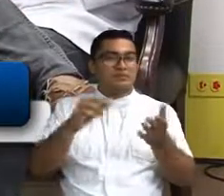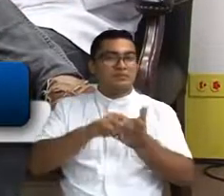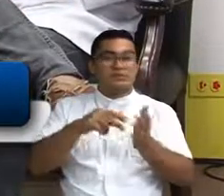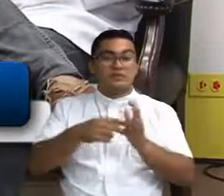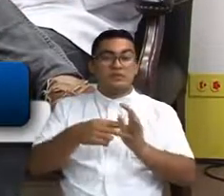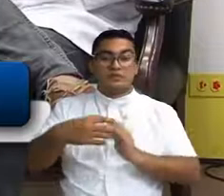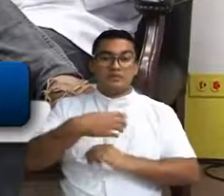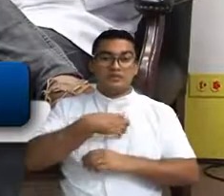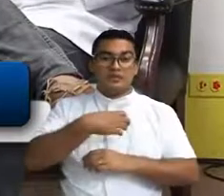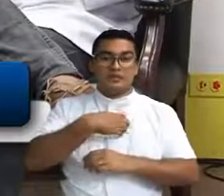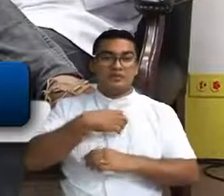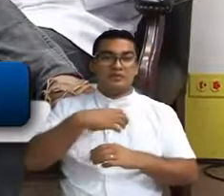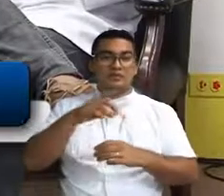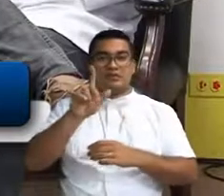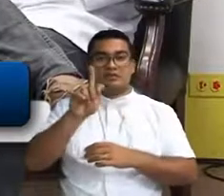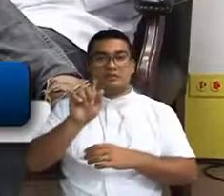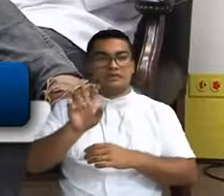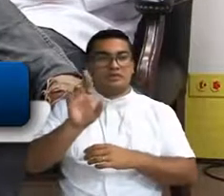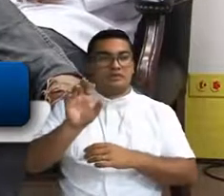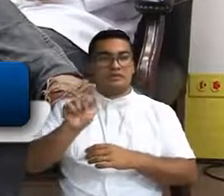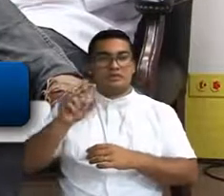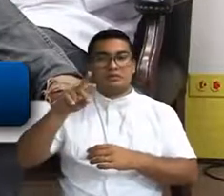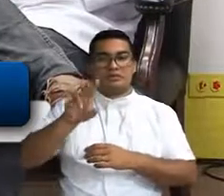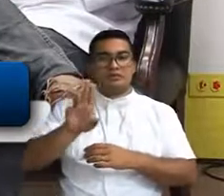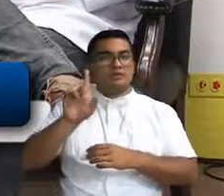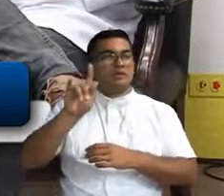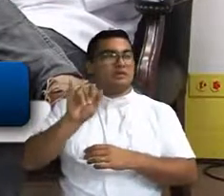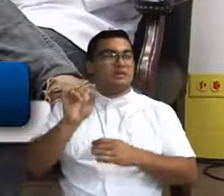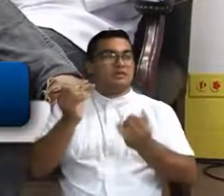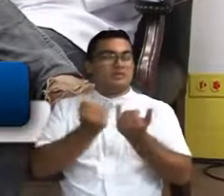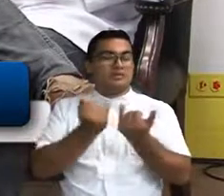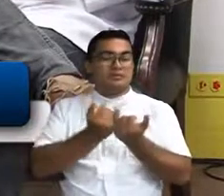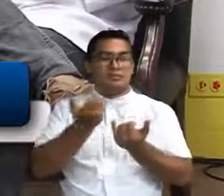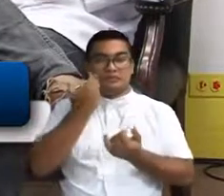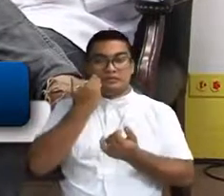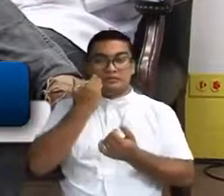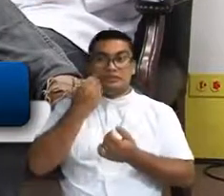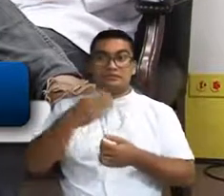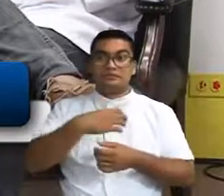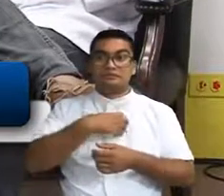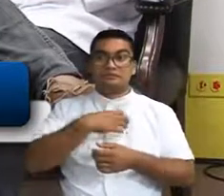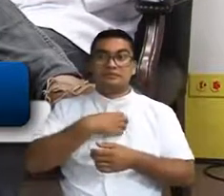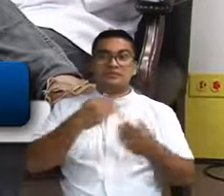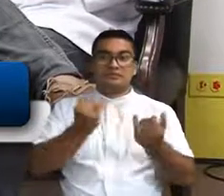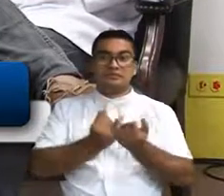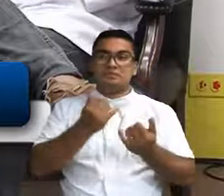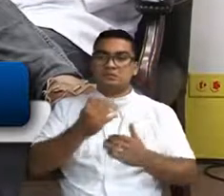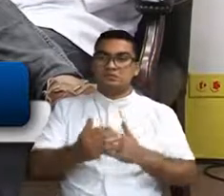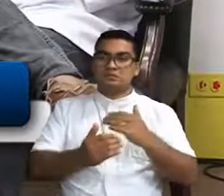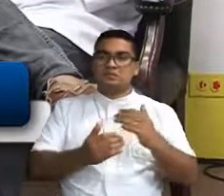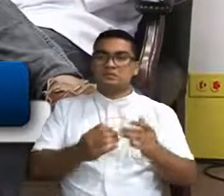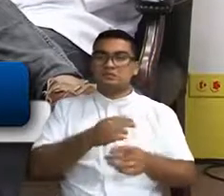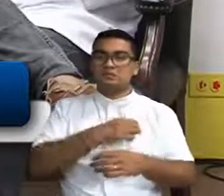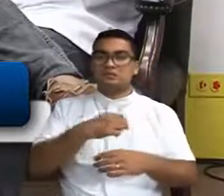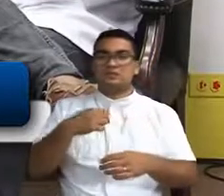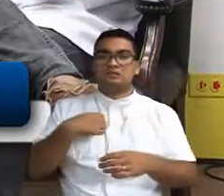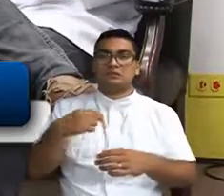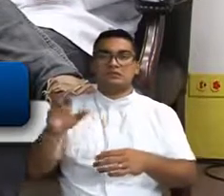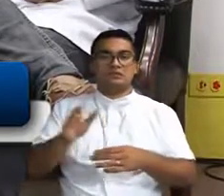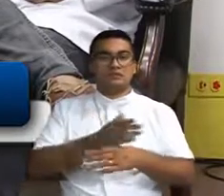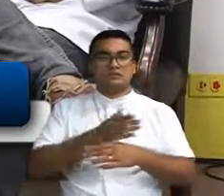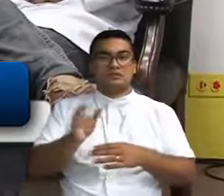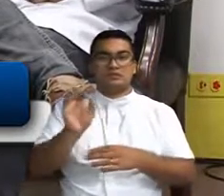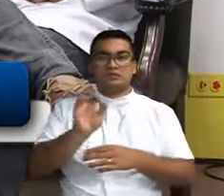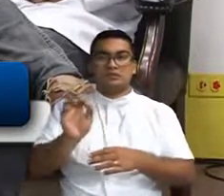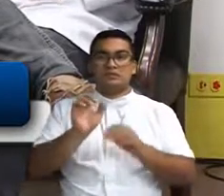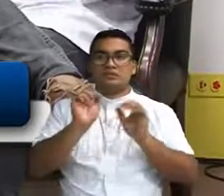su esquema terapéutico, dentro del esquema de la enfermedad que presentan, y ahí es donde ellos lo van desarrollando de una manera diferente a lo